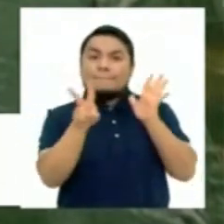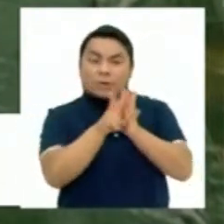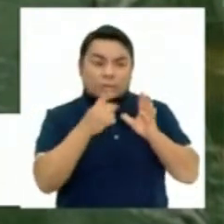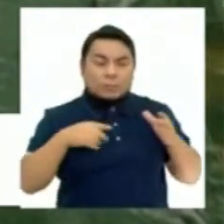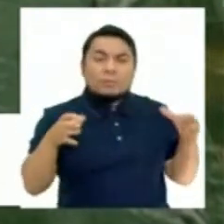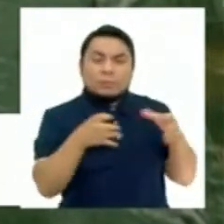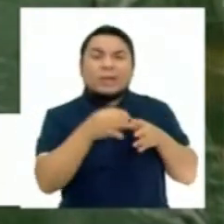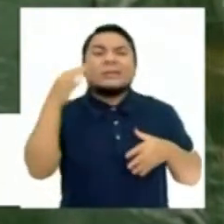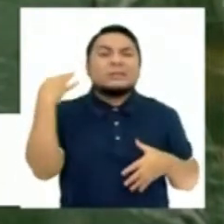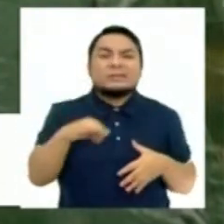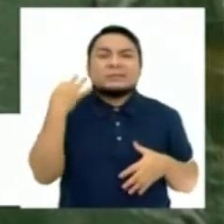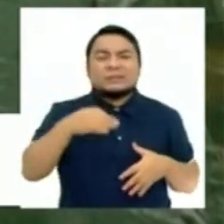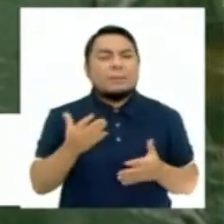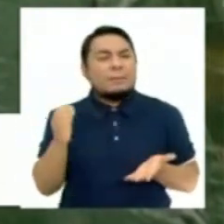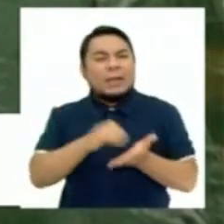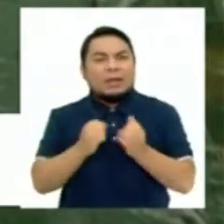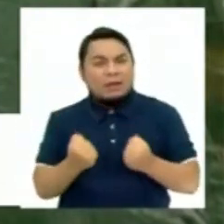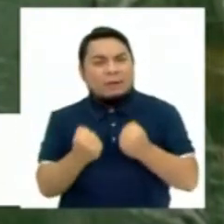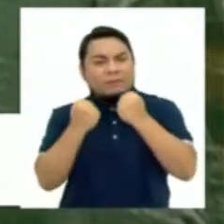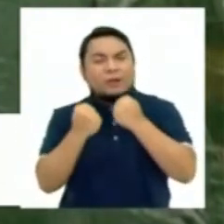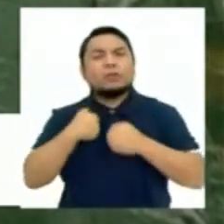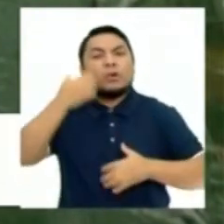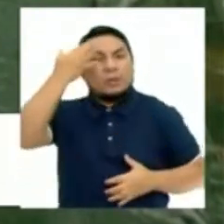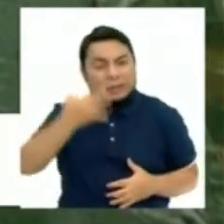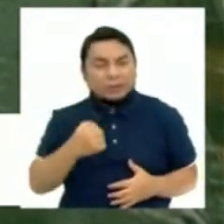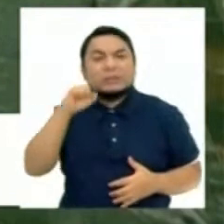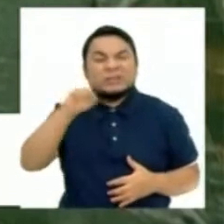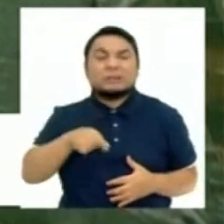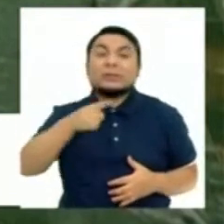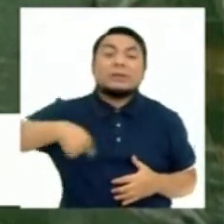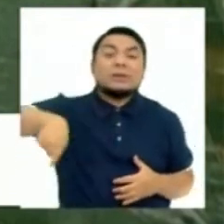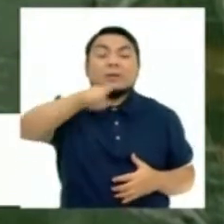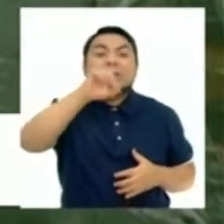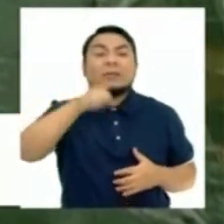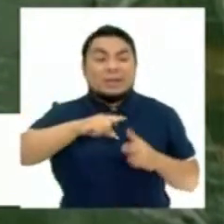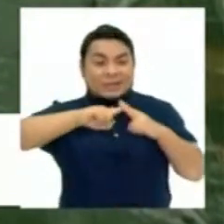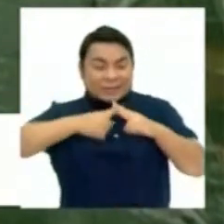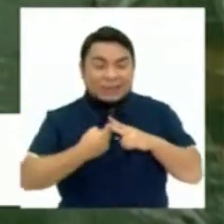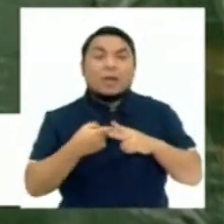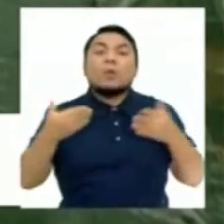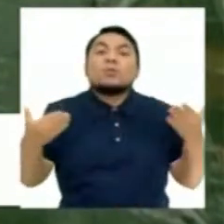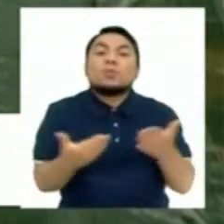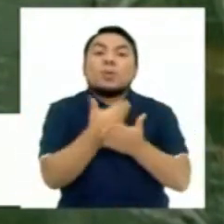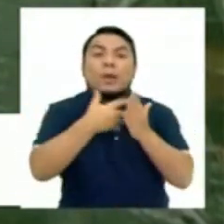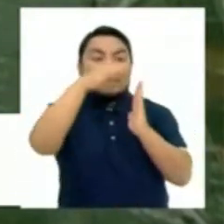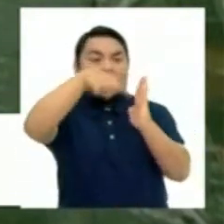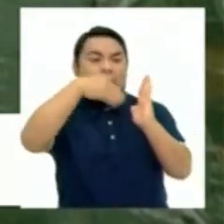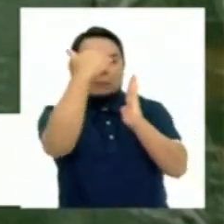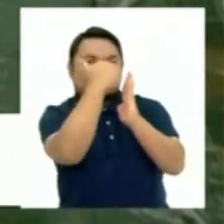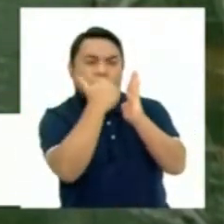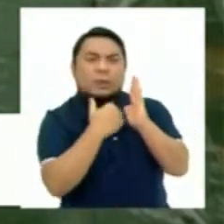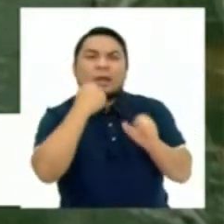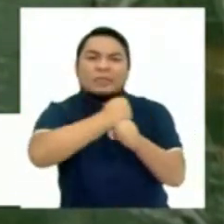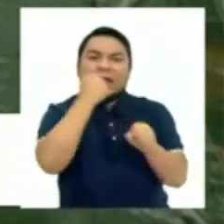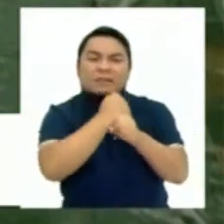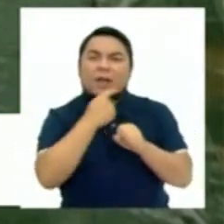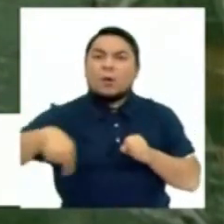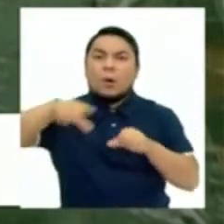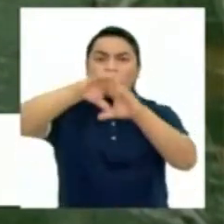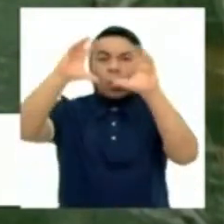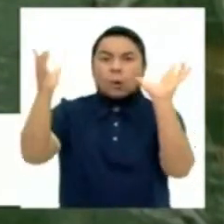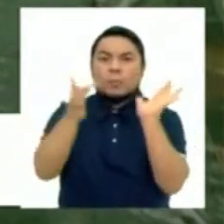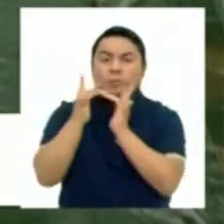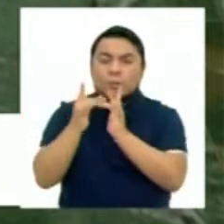colectiva siempre será más fuerte y estoy seguro de que con la iniciativa de una nueva agenda global podremos